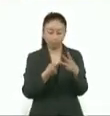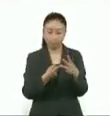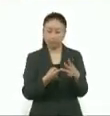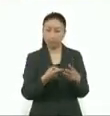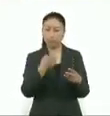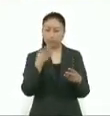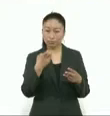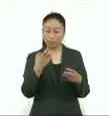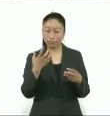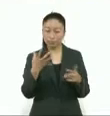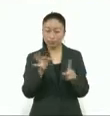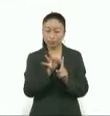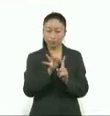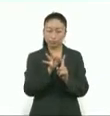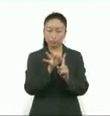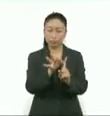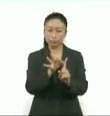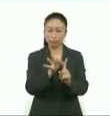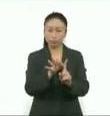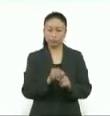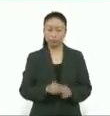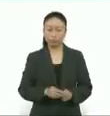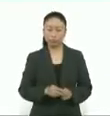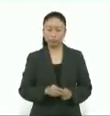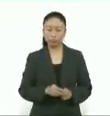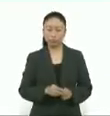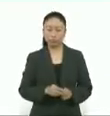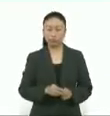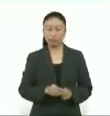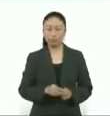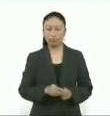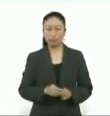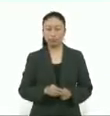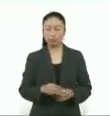nuestro actuar en lo público y en lo privado.